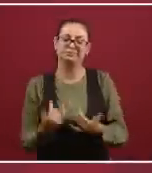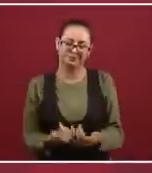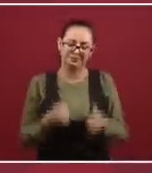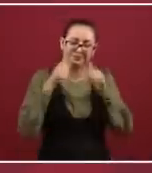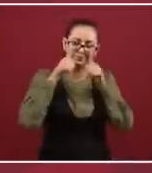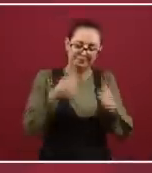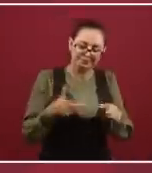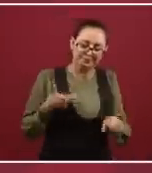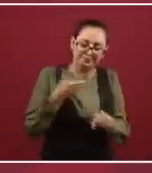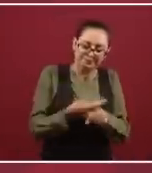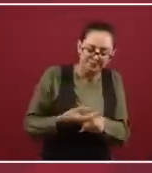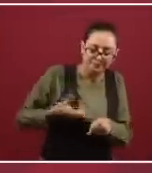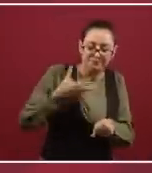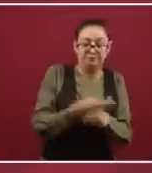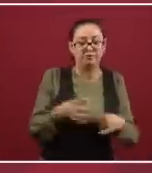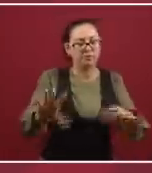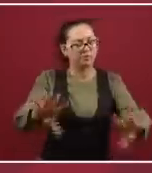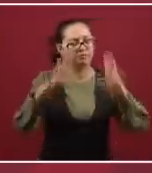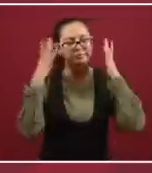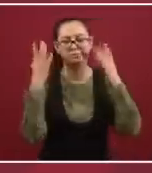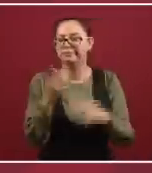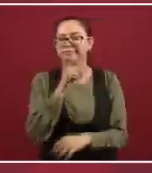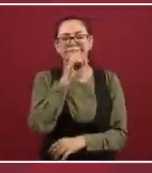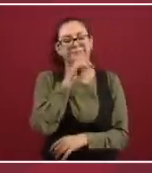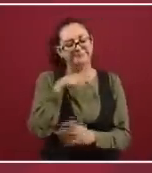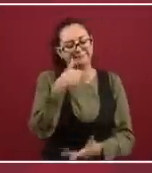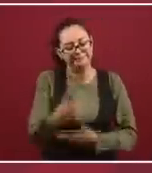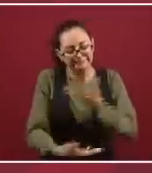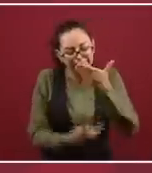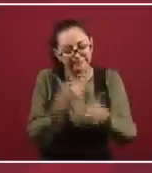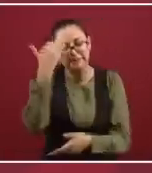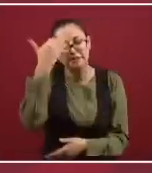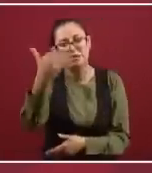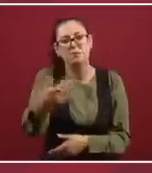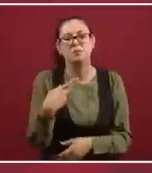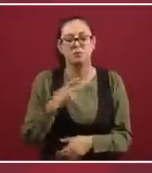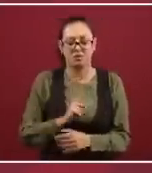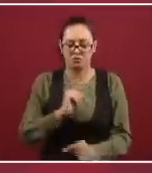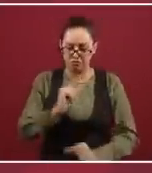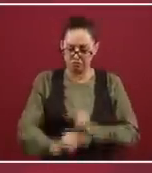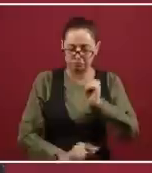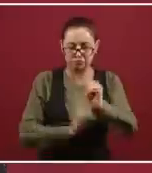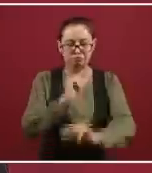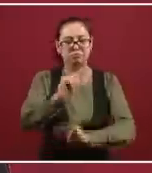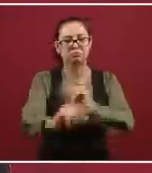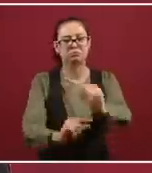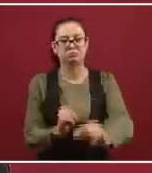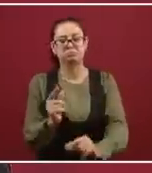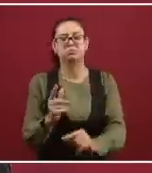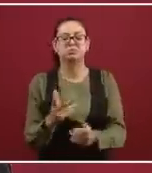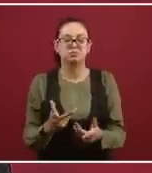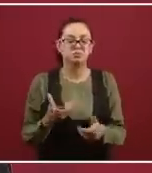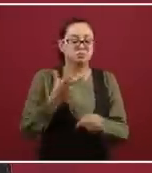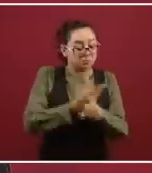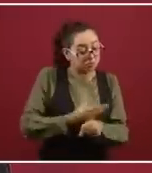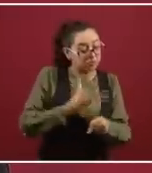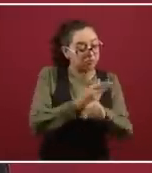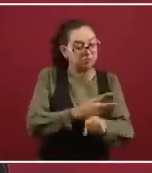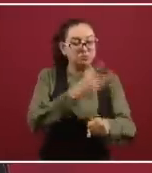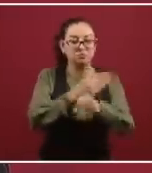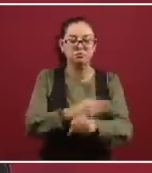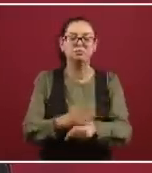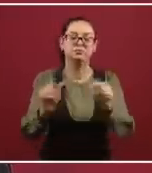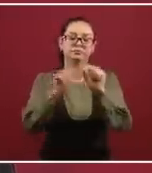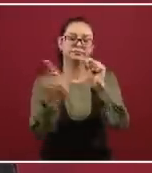Lleva tiempo, pero esto es lo que nos va a dar el fundamento para pacificar el